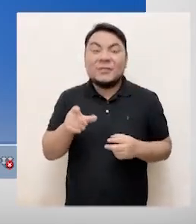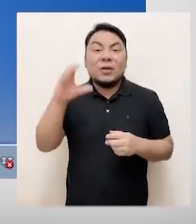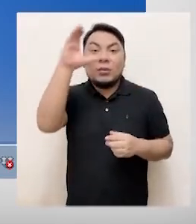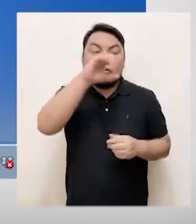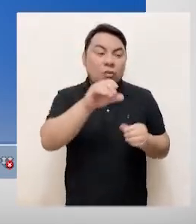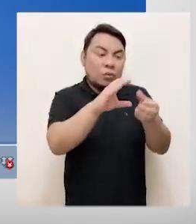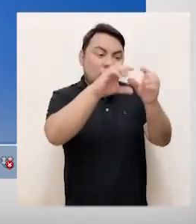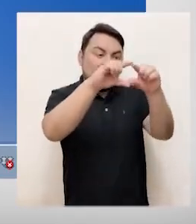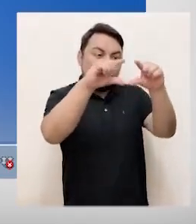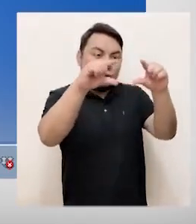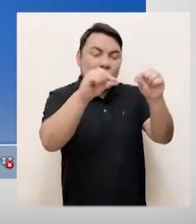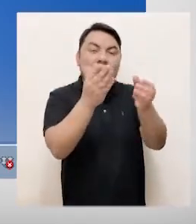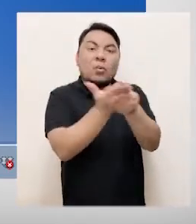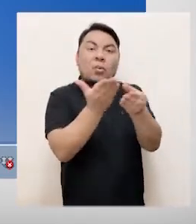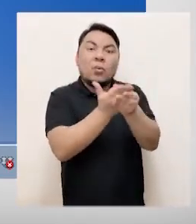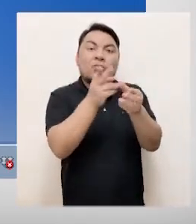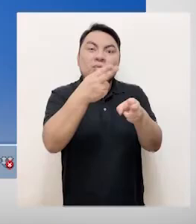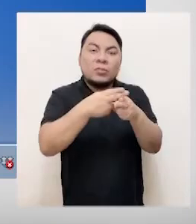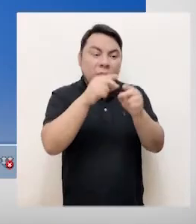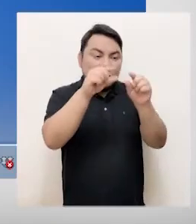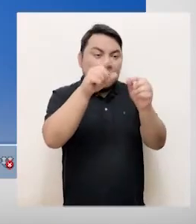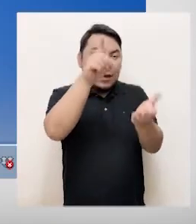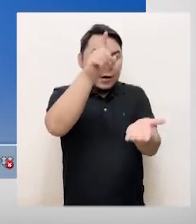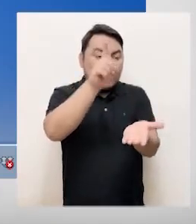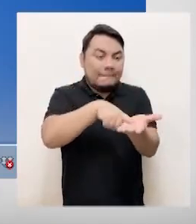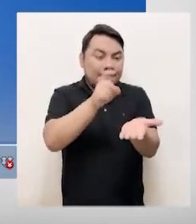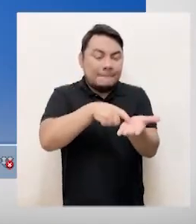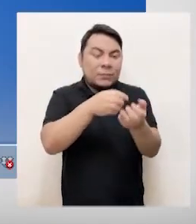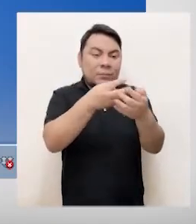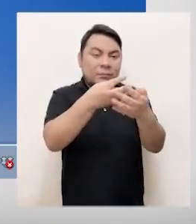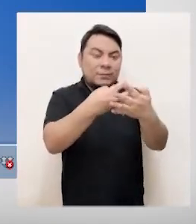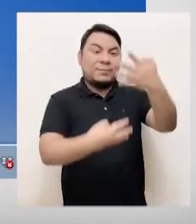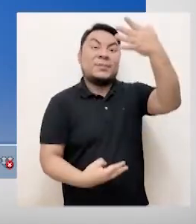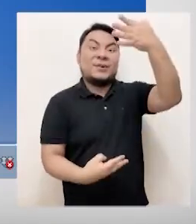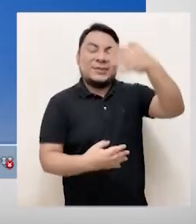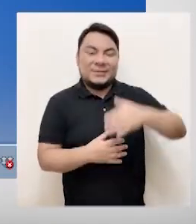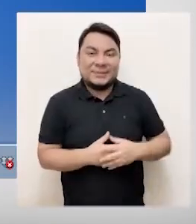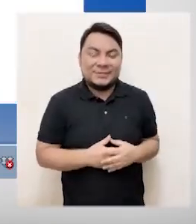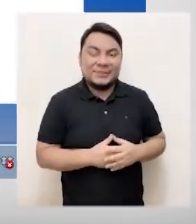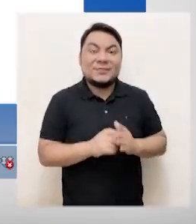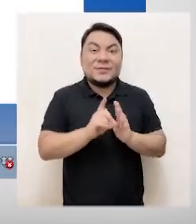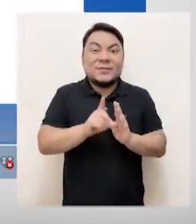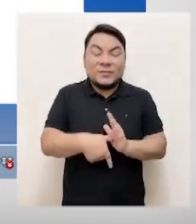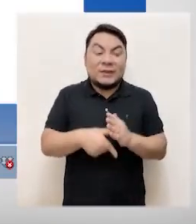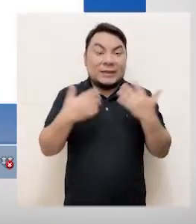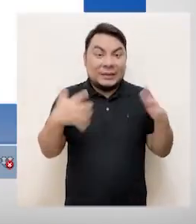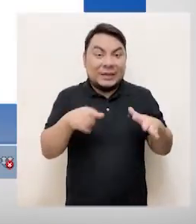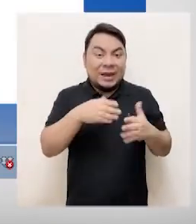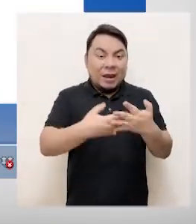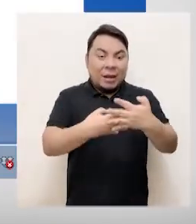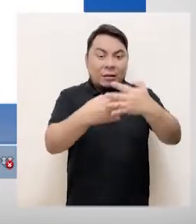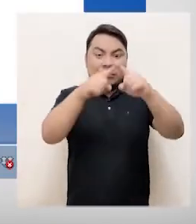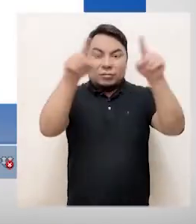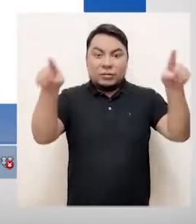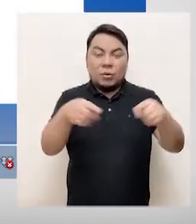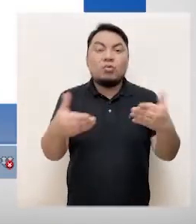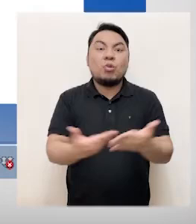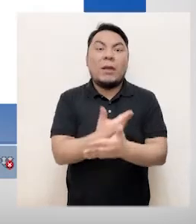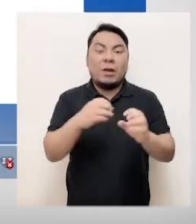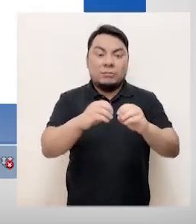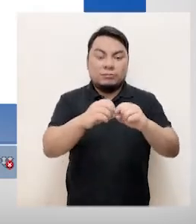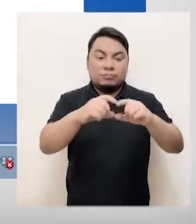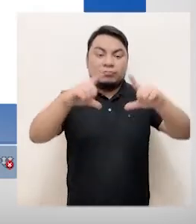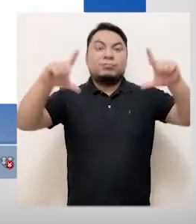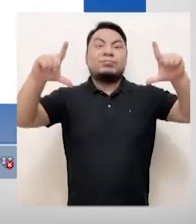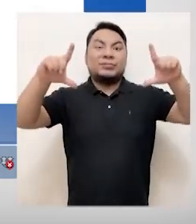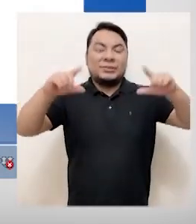2. Enseguida busque su carpeta en el escritorio de Windows y haga doble clic sobre ella. Inmediatamente se abrirá una